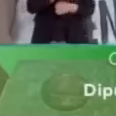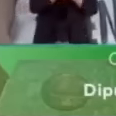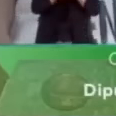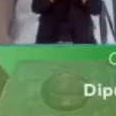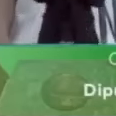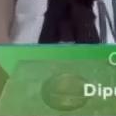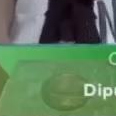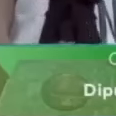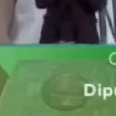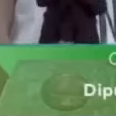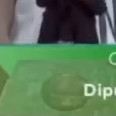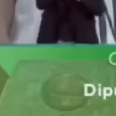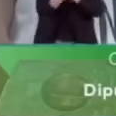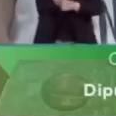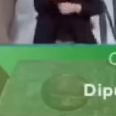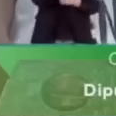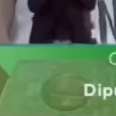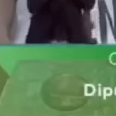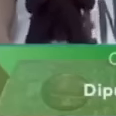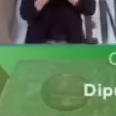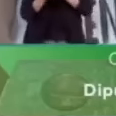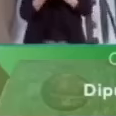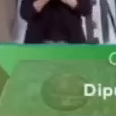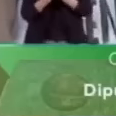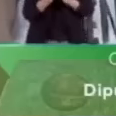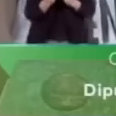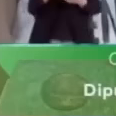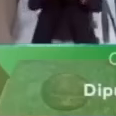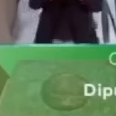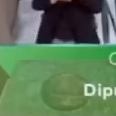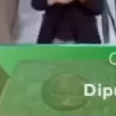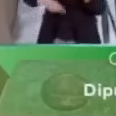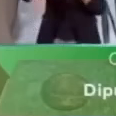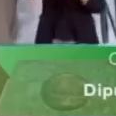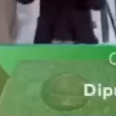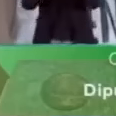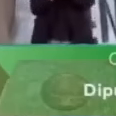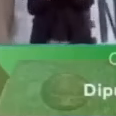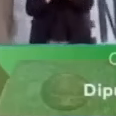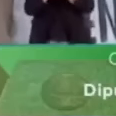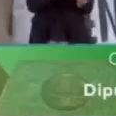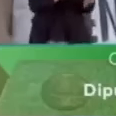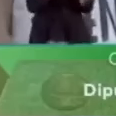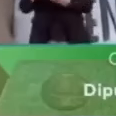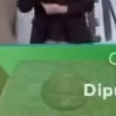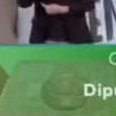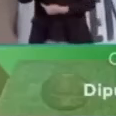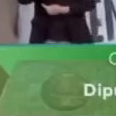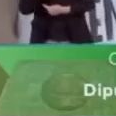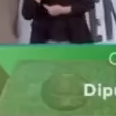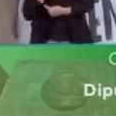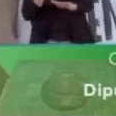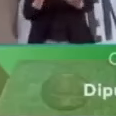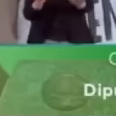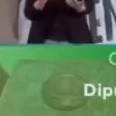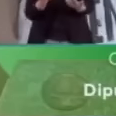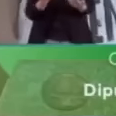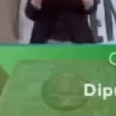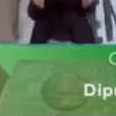la mayoría calificada, si la hacían ahí una chicanada legal y demás, no se iba a aprobar nada, porque la